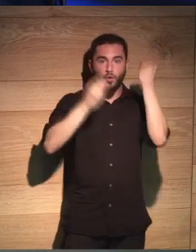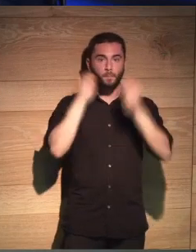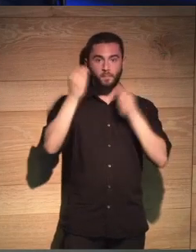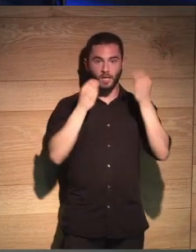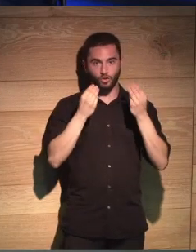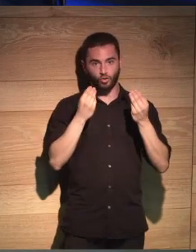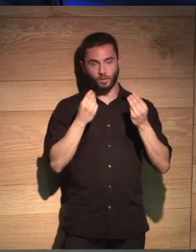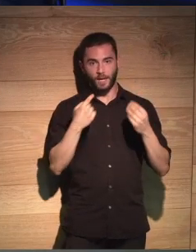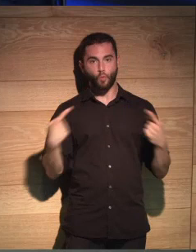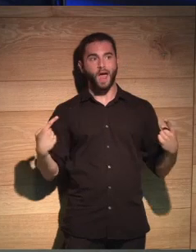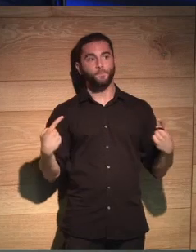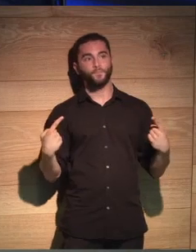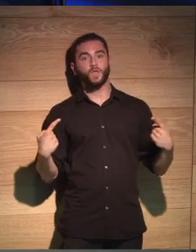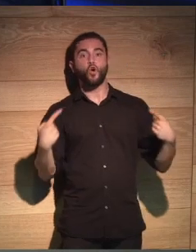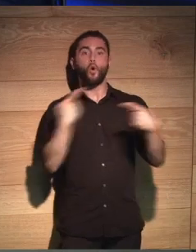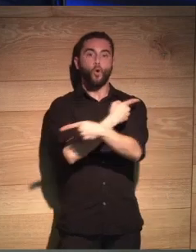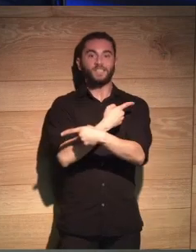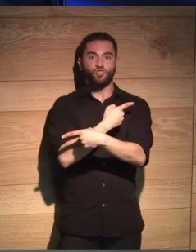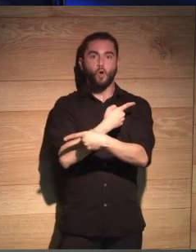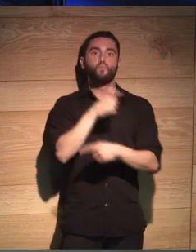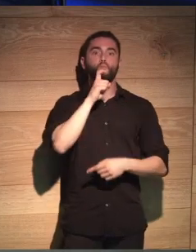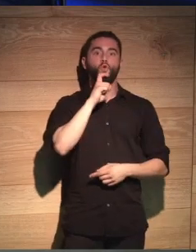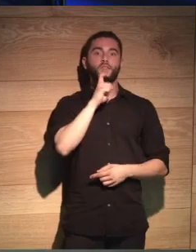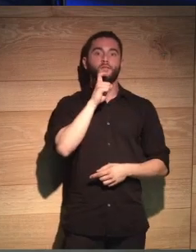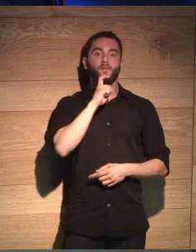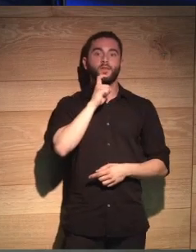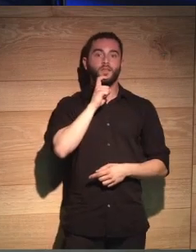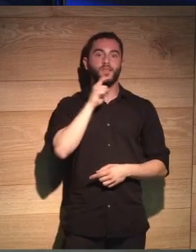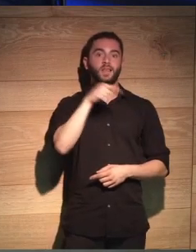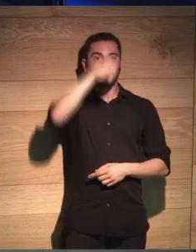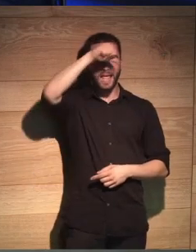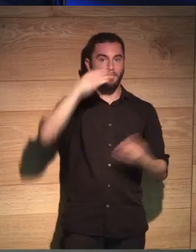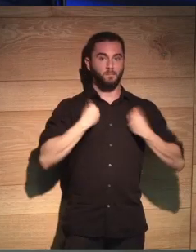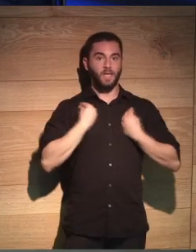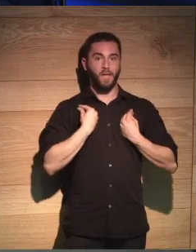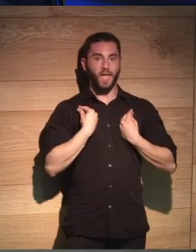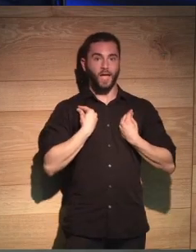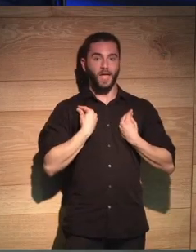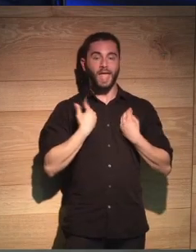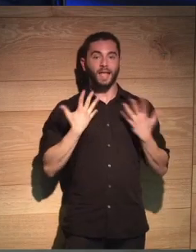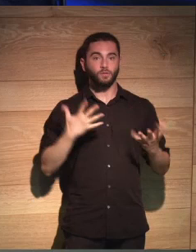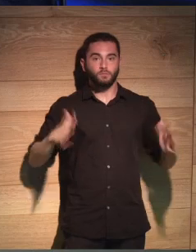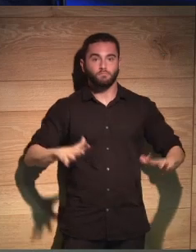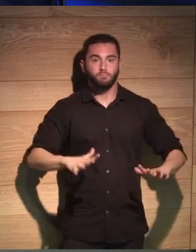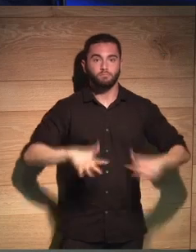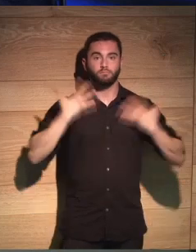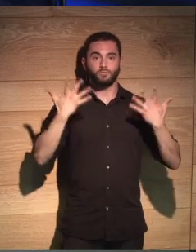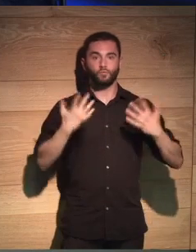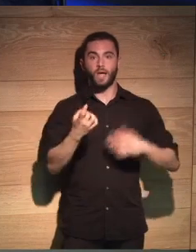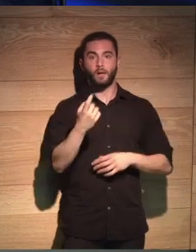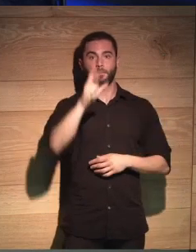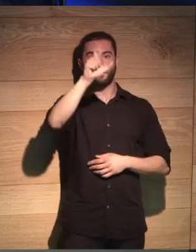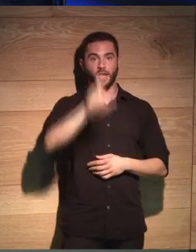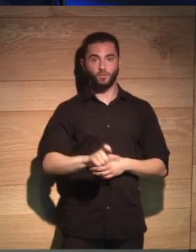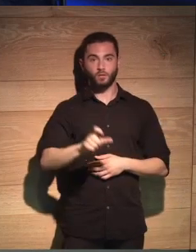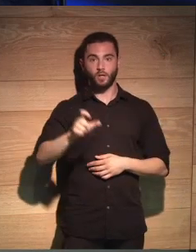una posición muy muy difícil la que él está viviendo, y que de pronto llegó una persona, en